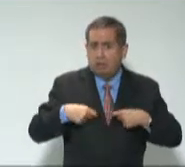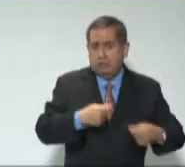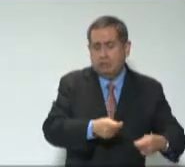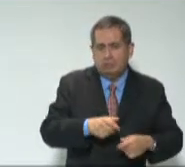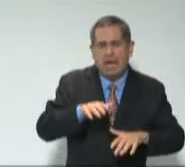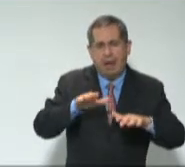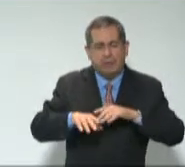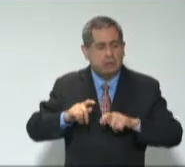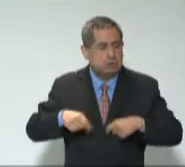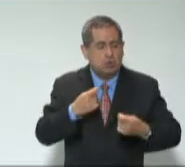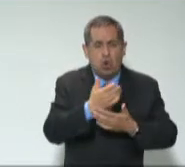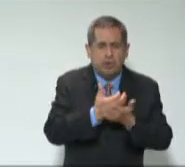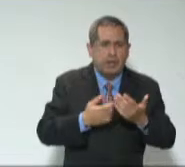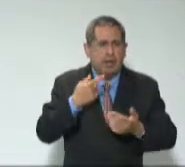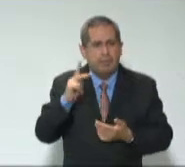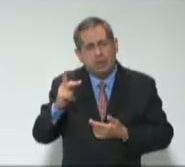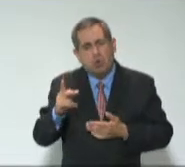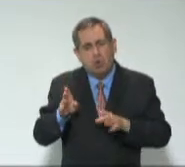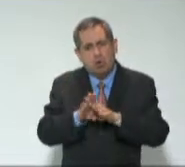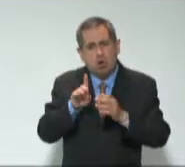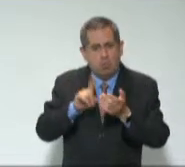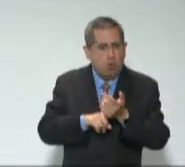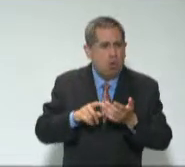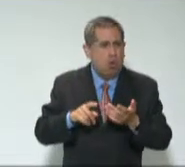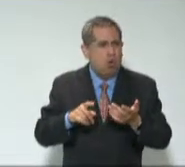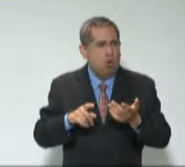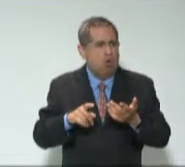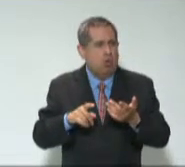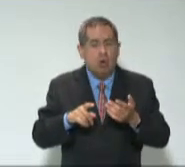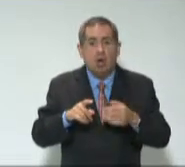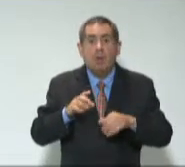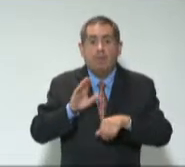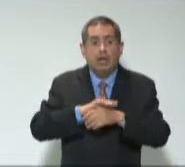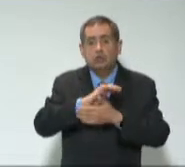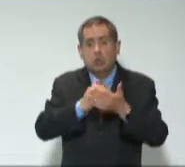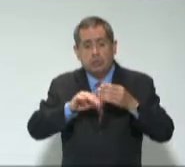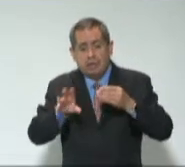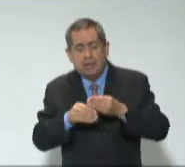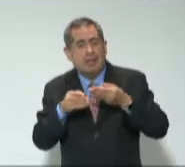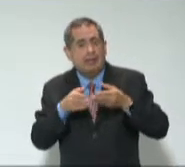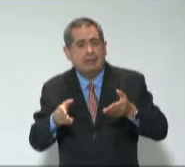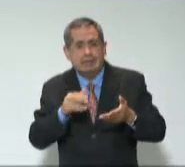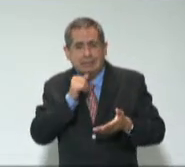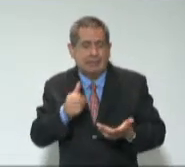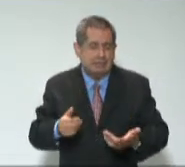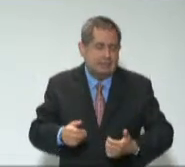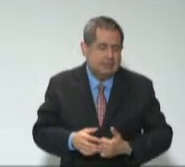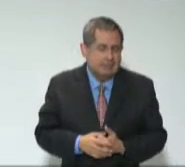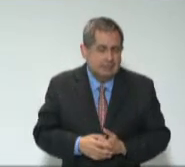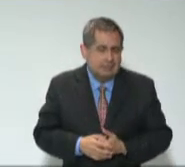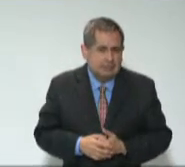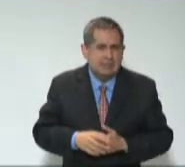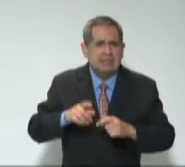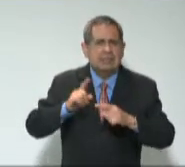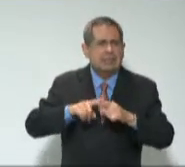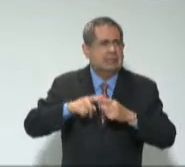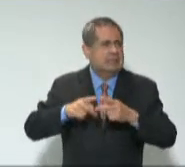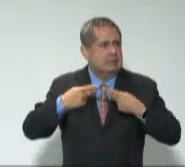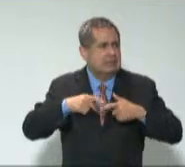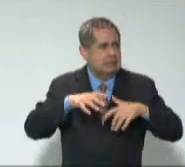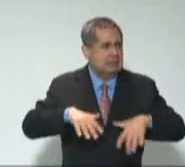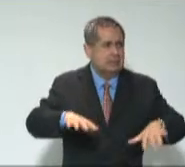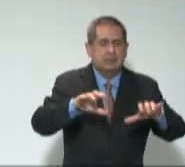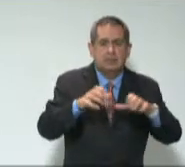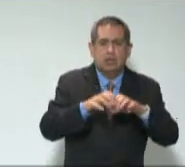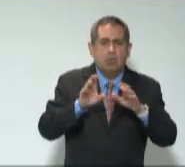veces se contrata pero en la ampliación del contrato es donde ya no queda la transparencia o la claridad eh Quién es la población que está